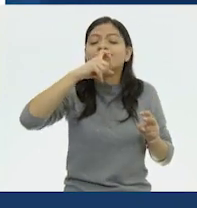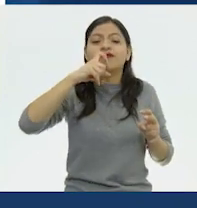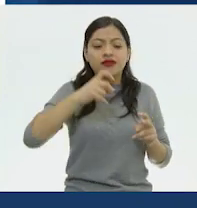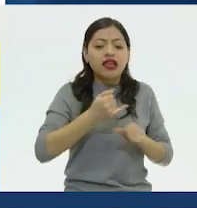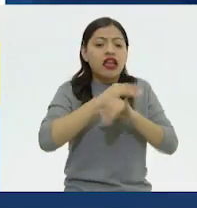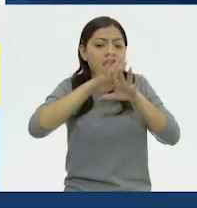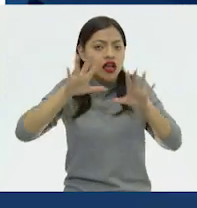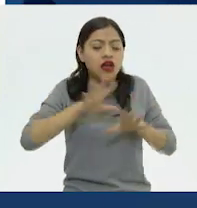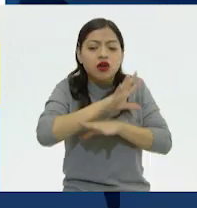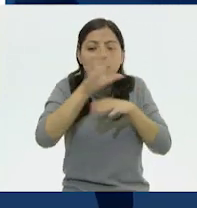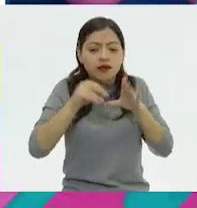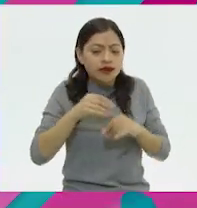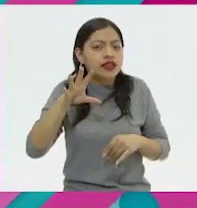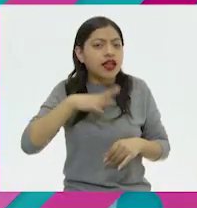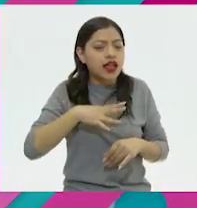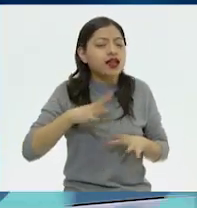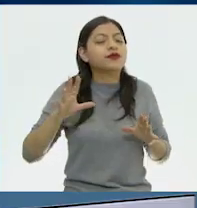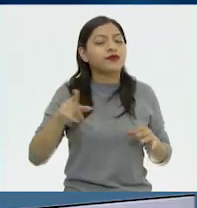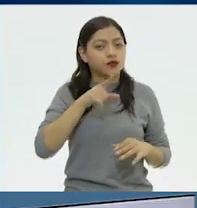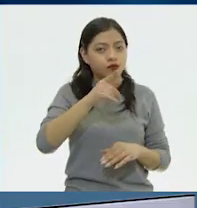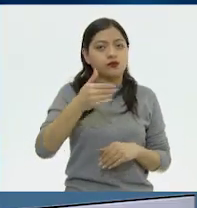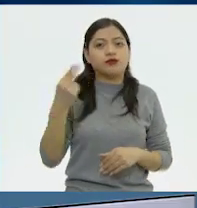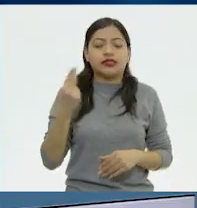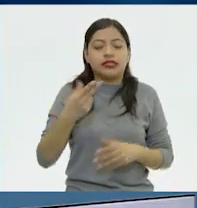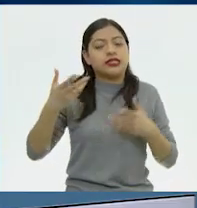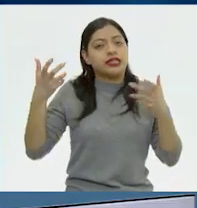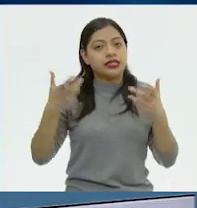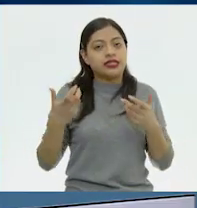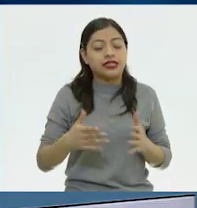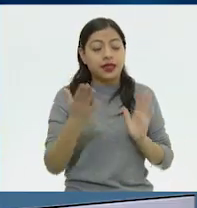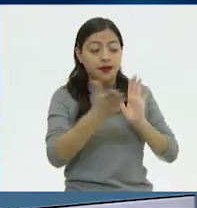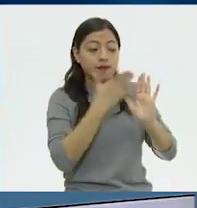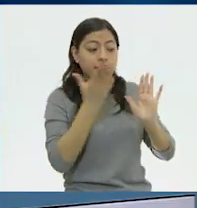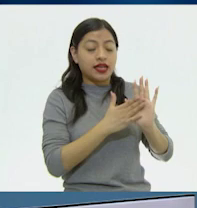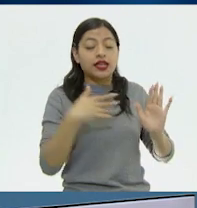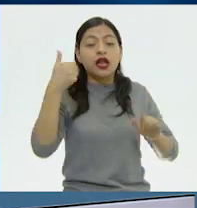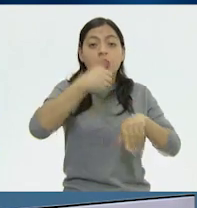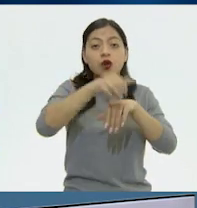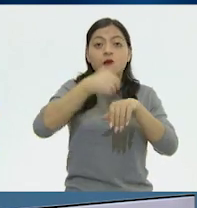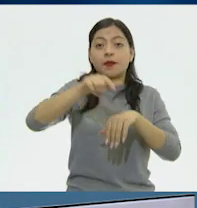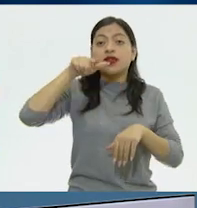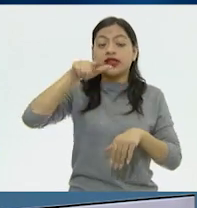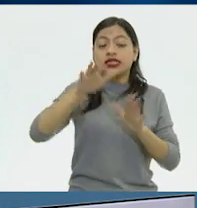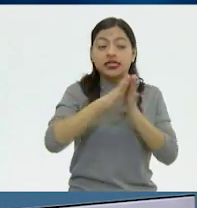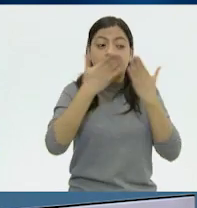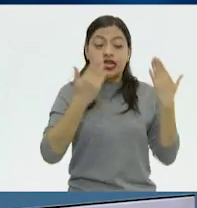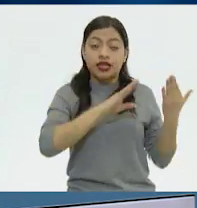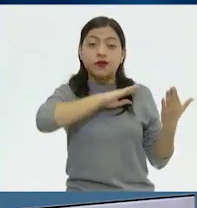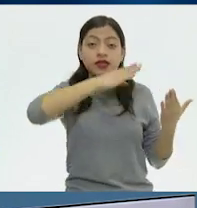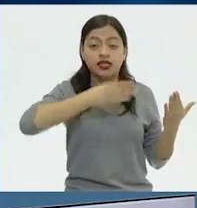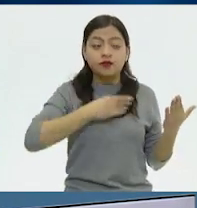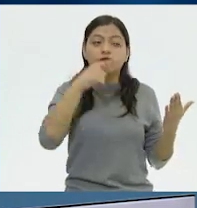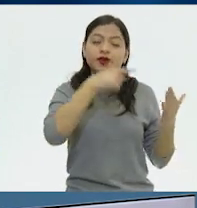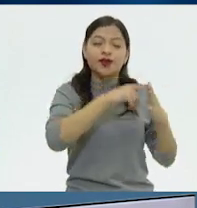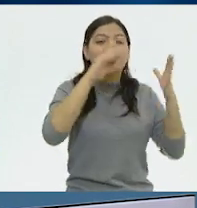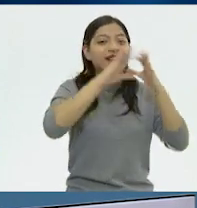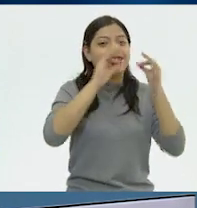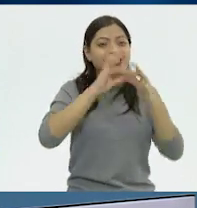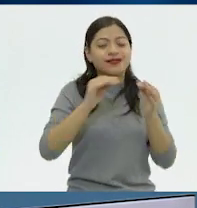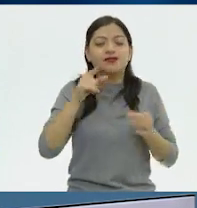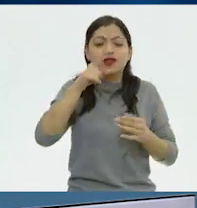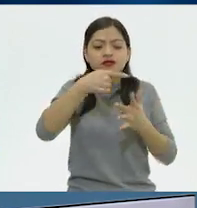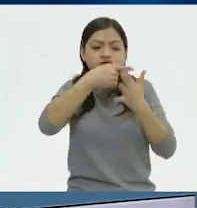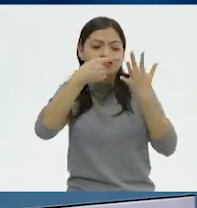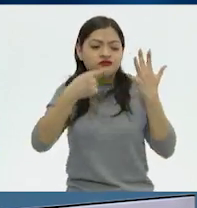contengan la información necesaria. Y en la página 17 de tu libro de texto nos explican paso a